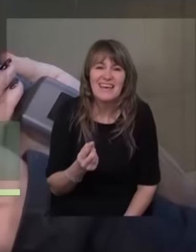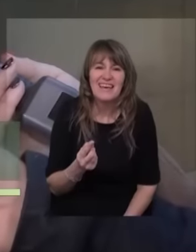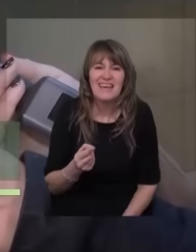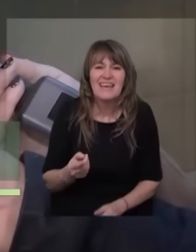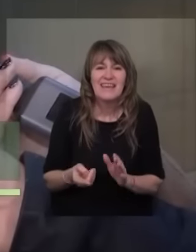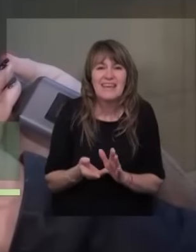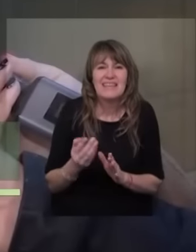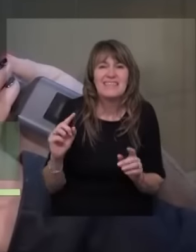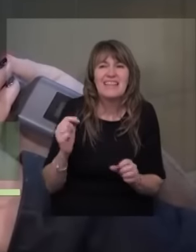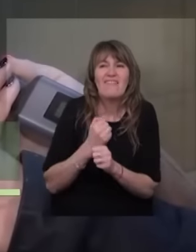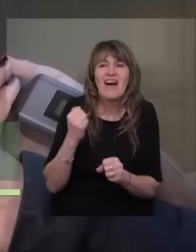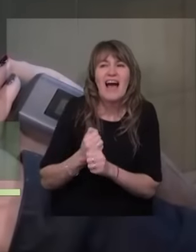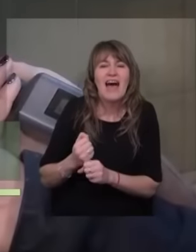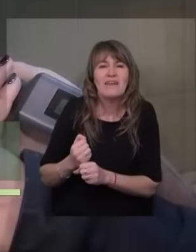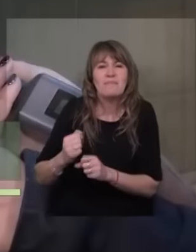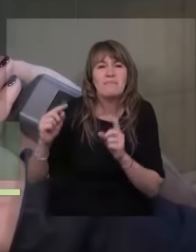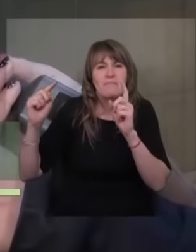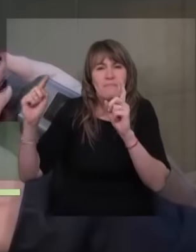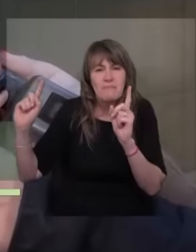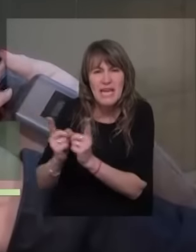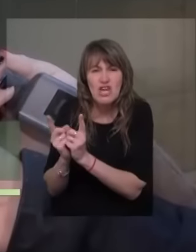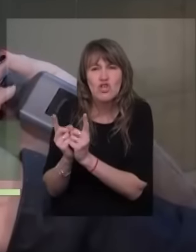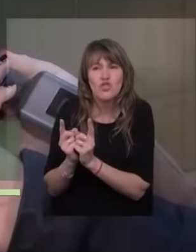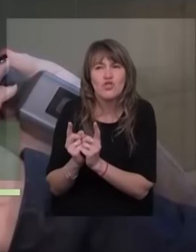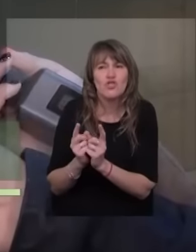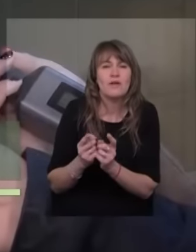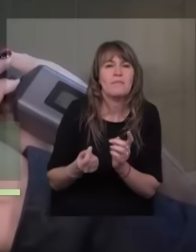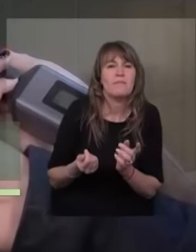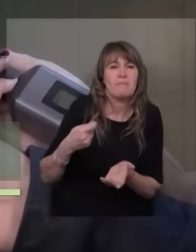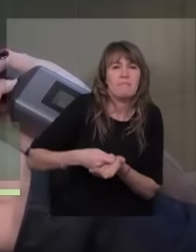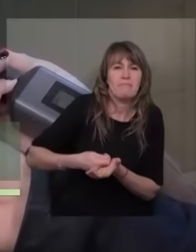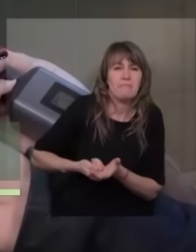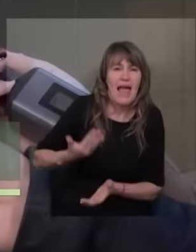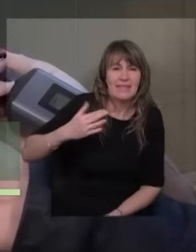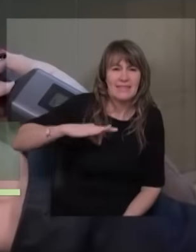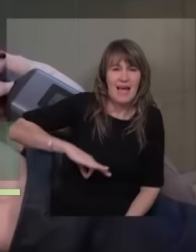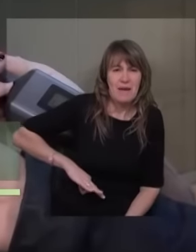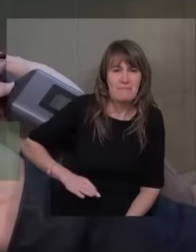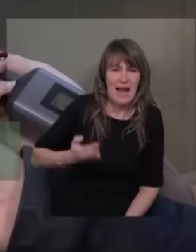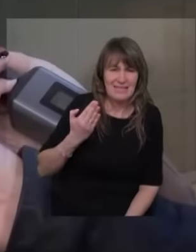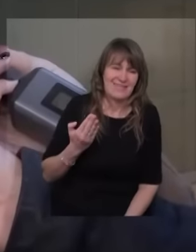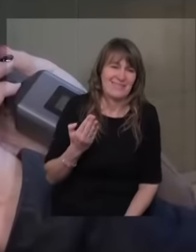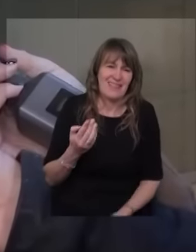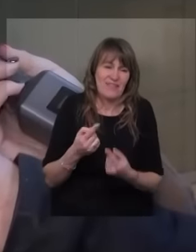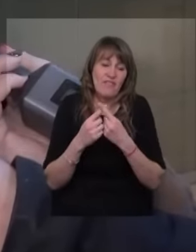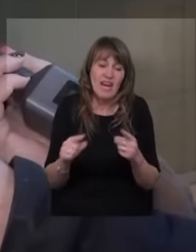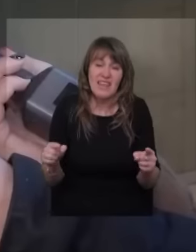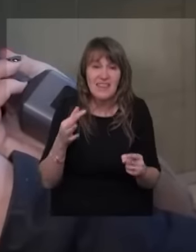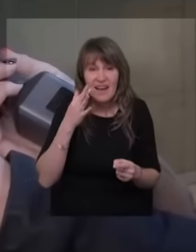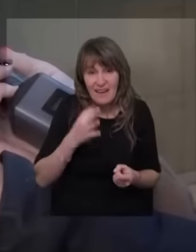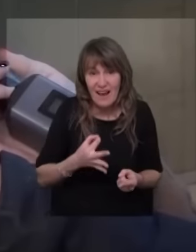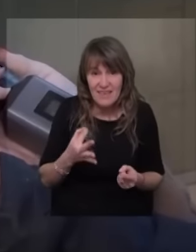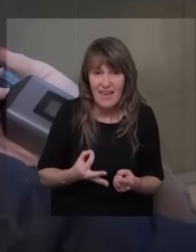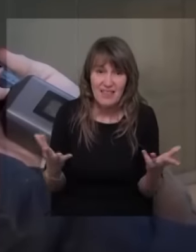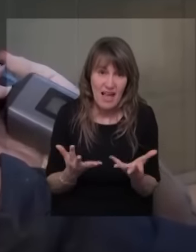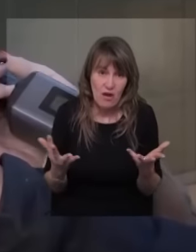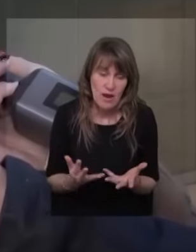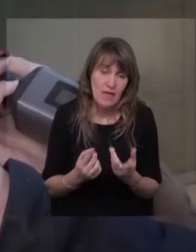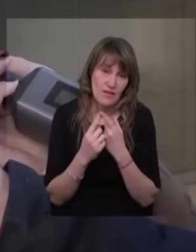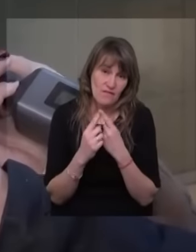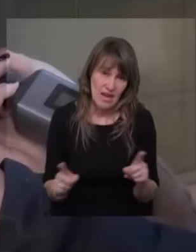trabajemos menos pero no es ese el tema creo que hoy hay que ajustarse a la realidad y darle vuelvo a decir